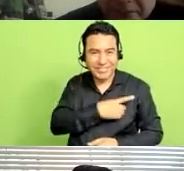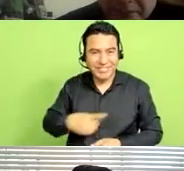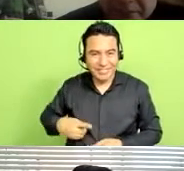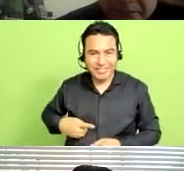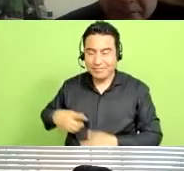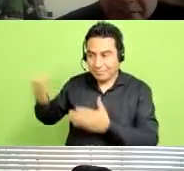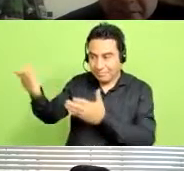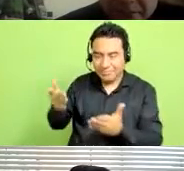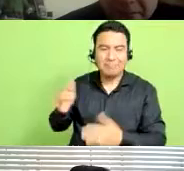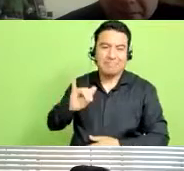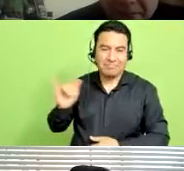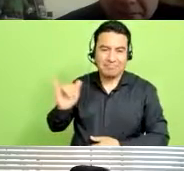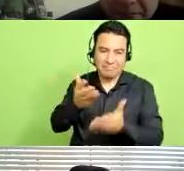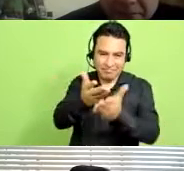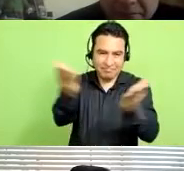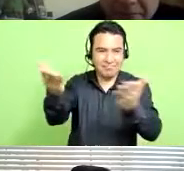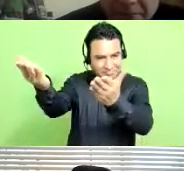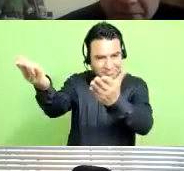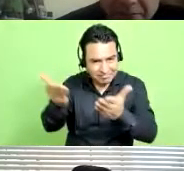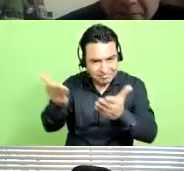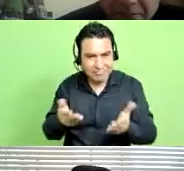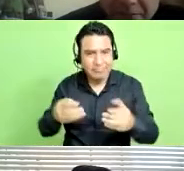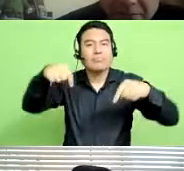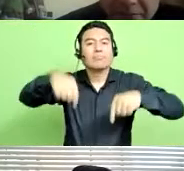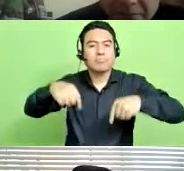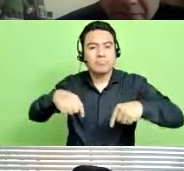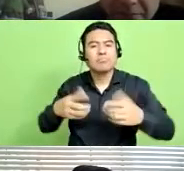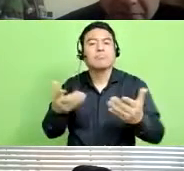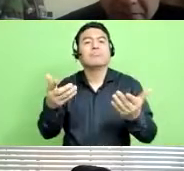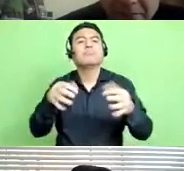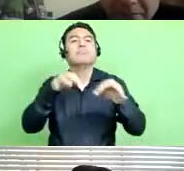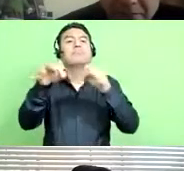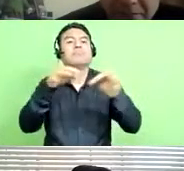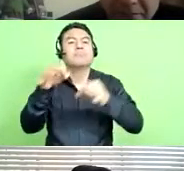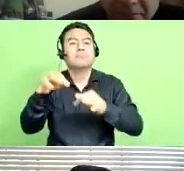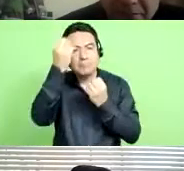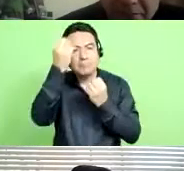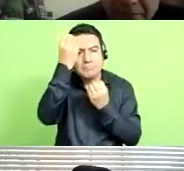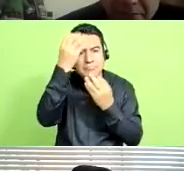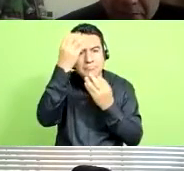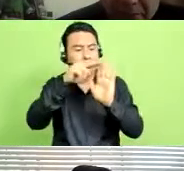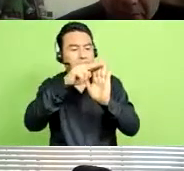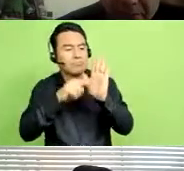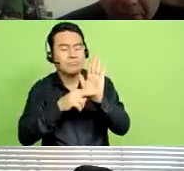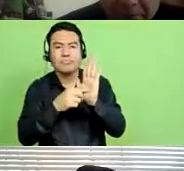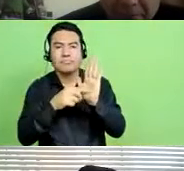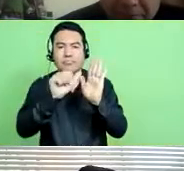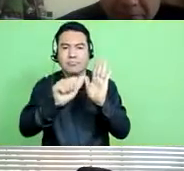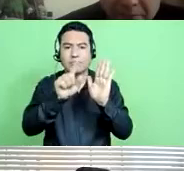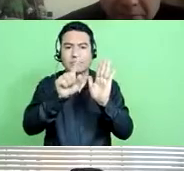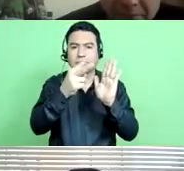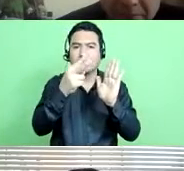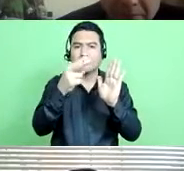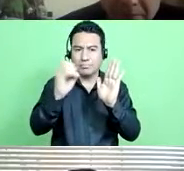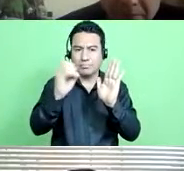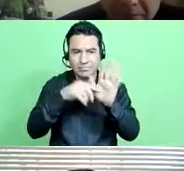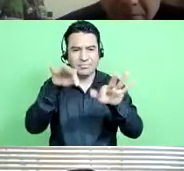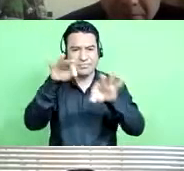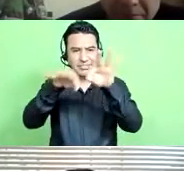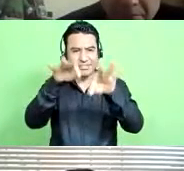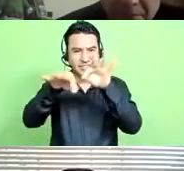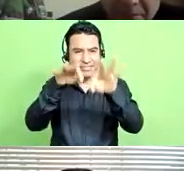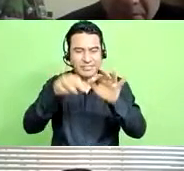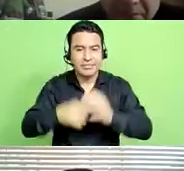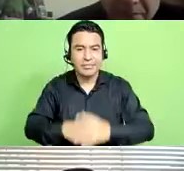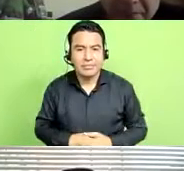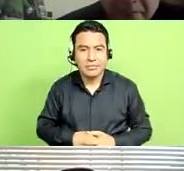de la de esta primera etapa informativa de la modificación normal de la norma a 120 tenemos entendido que de acuerdo al censo